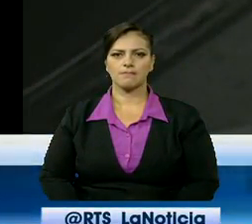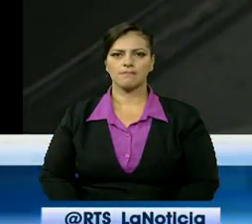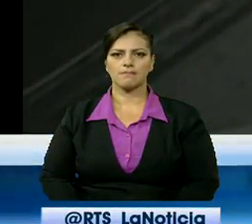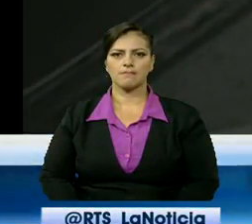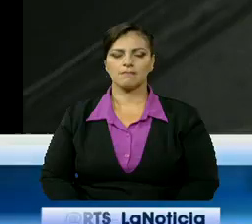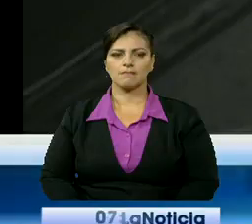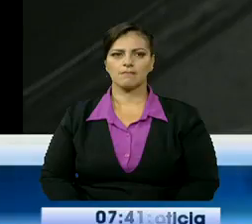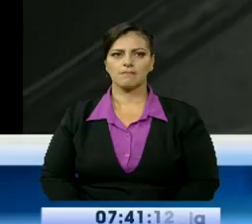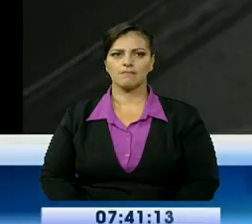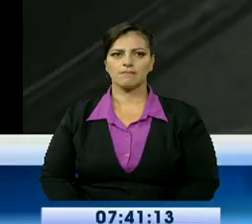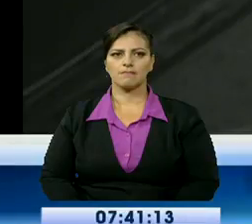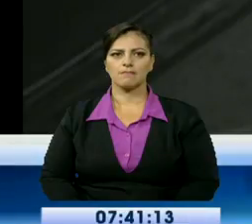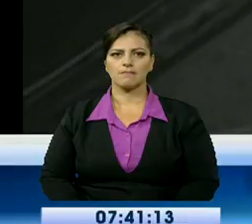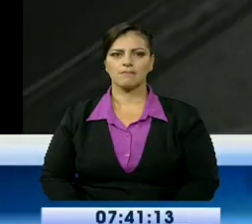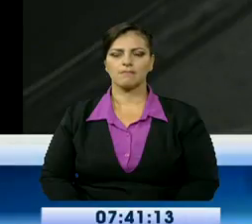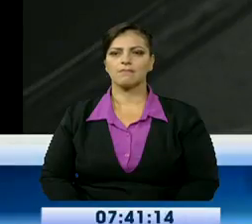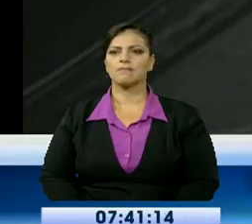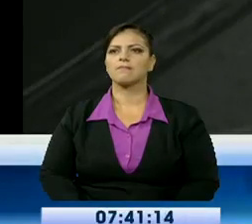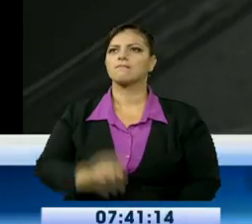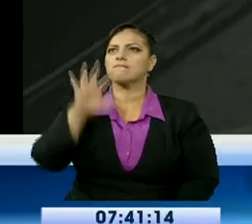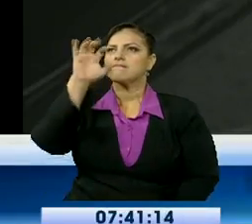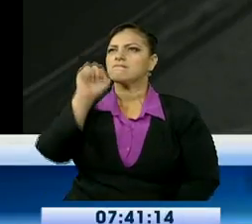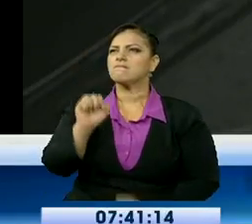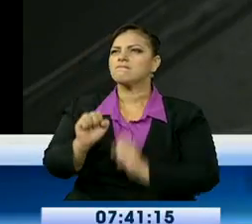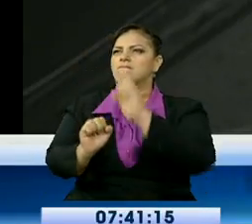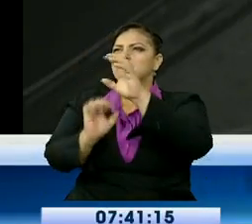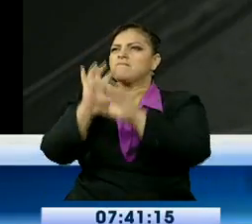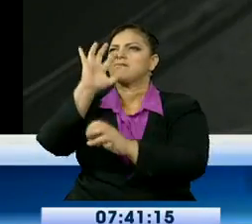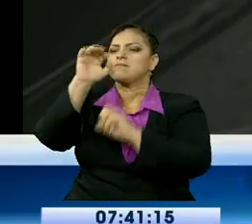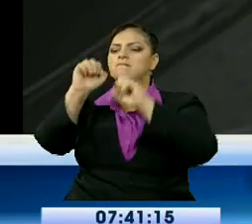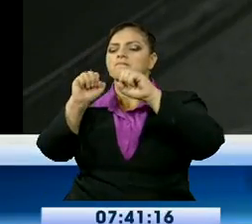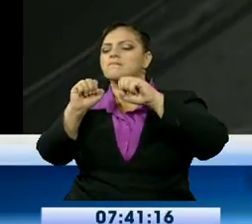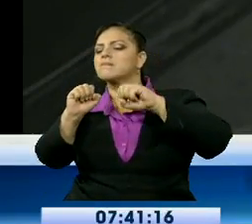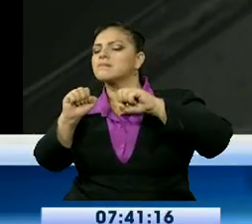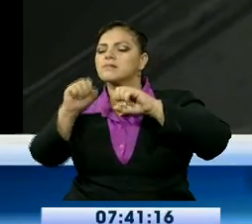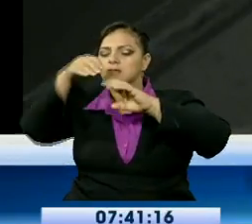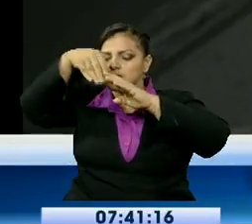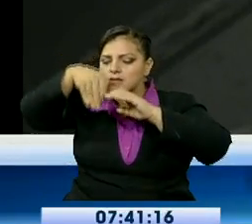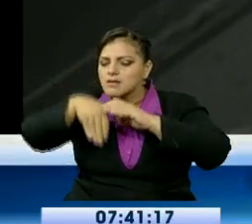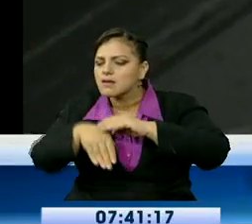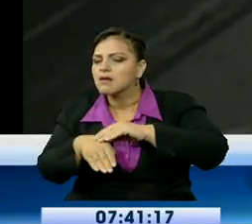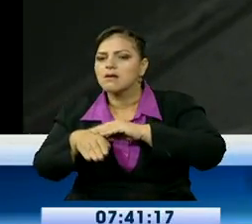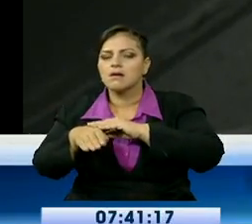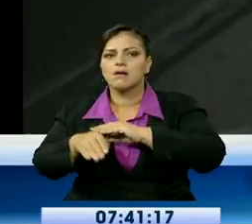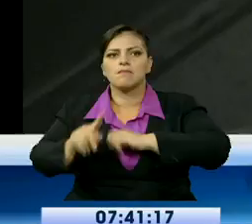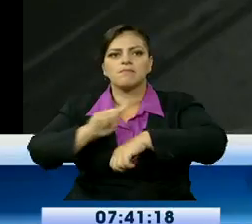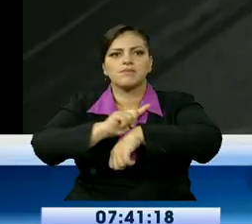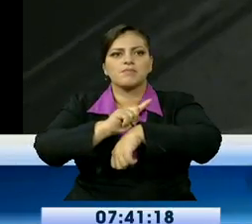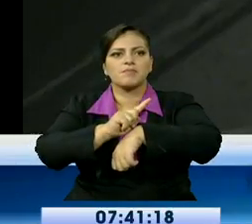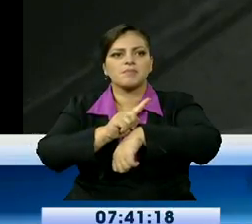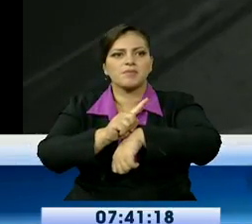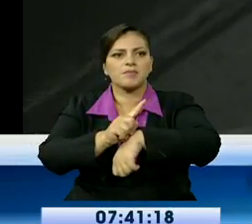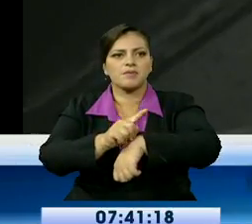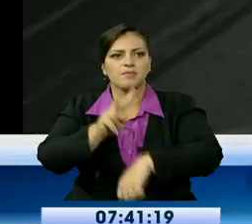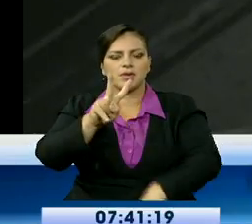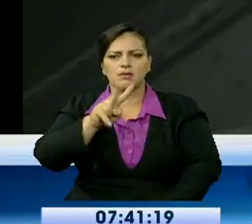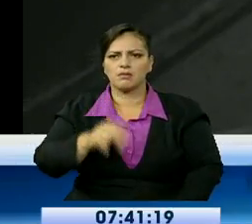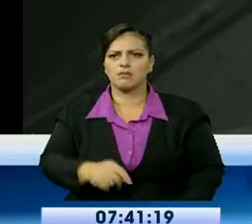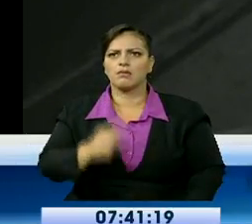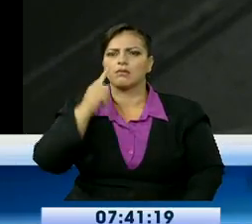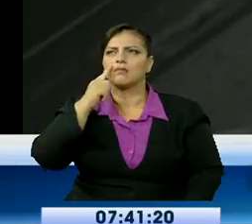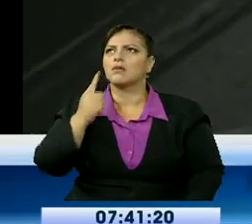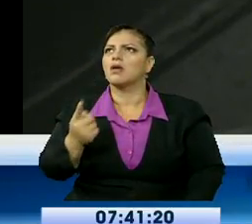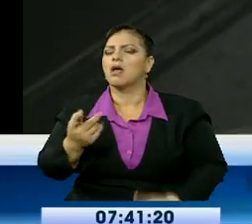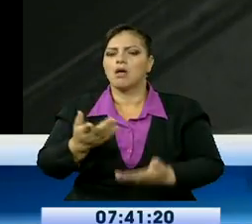El tipo estuvo al interior del establecimiento por cerca de 22 minutos. Luego de estos, se observa caer una